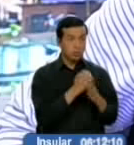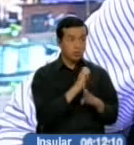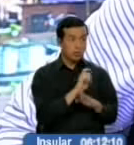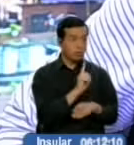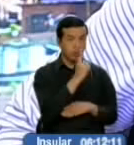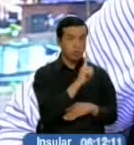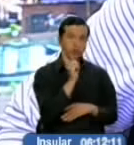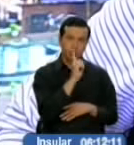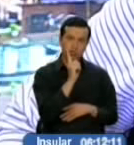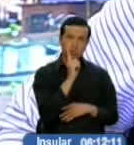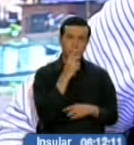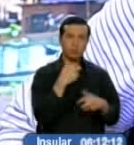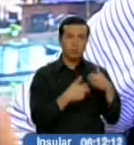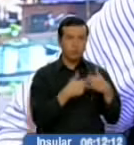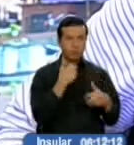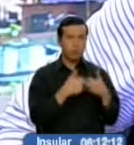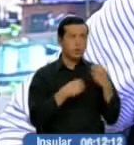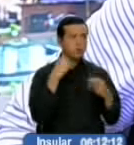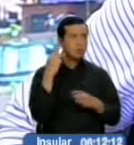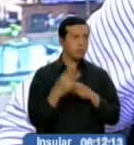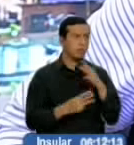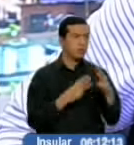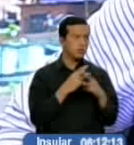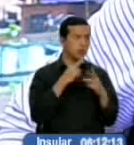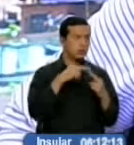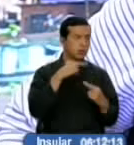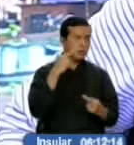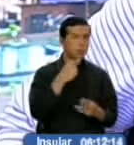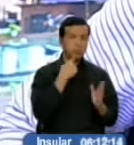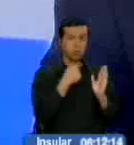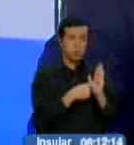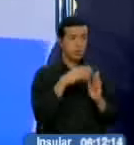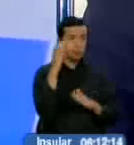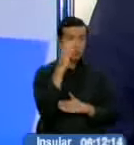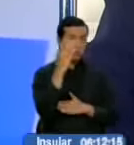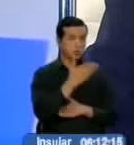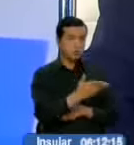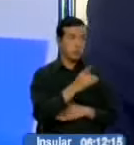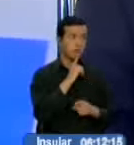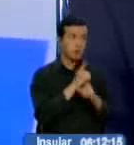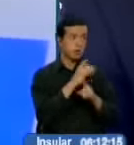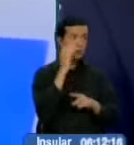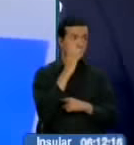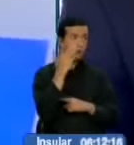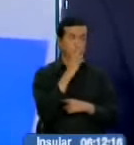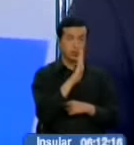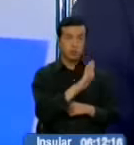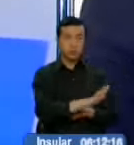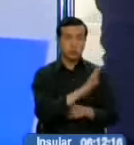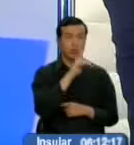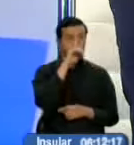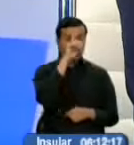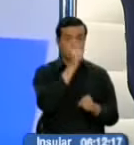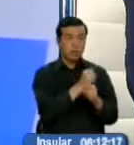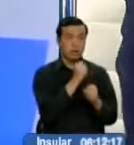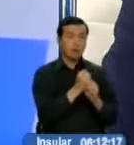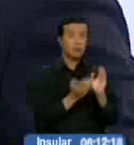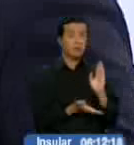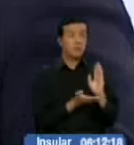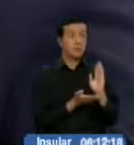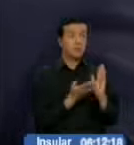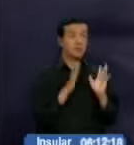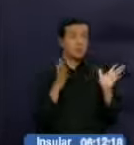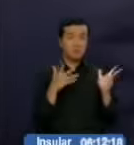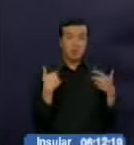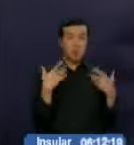es un coletazo de una crisis mundial, regional. Pone ejemplo a Colombia. De efecto, en Colombia se incrementó el desempleo, se